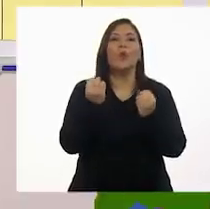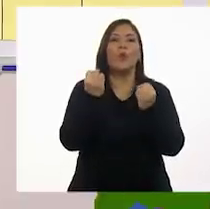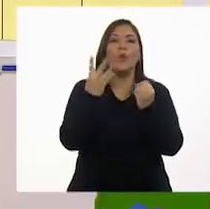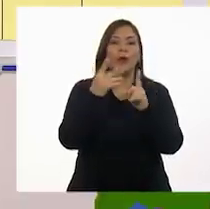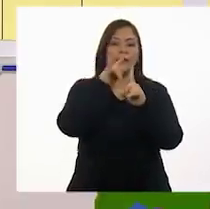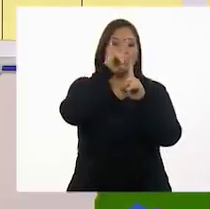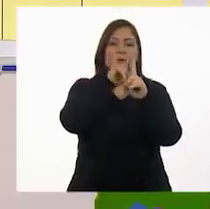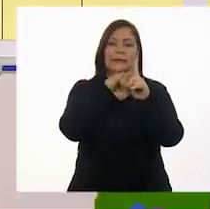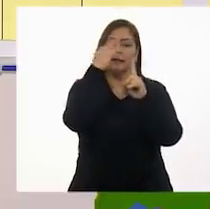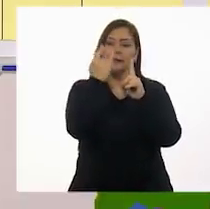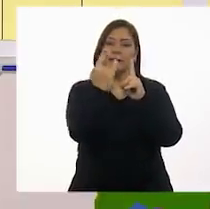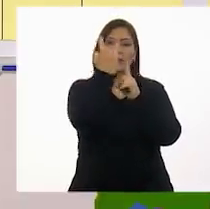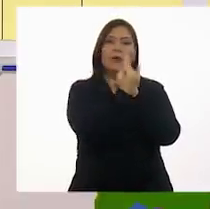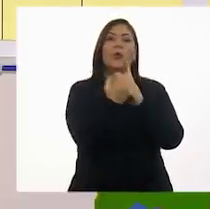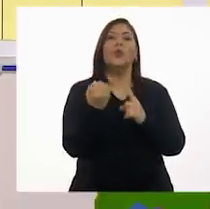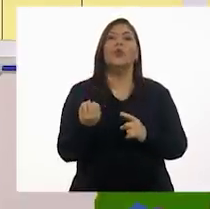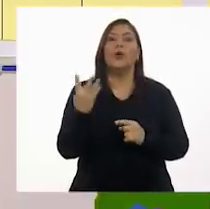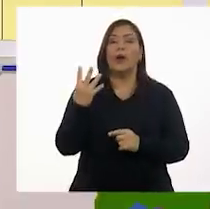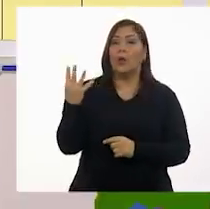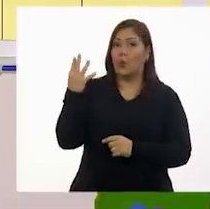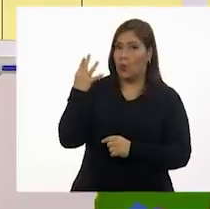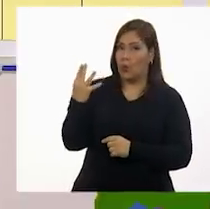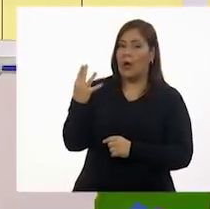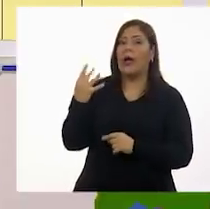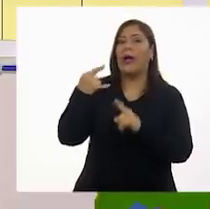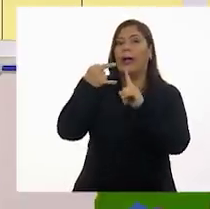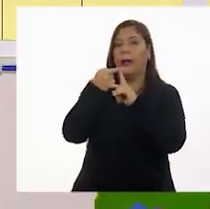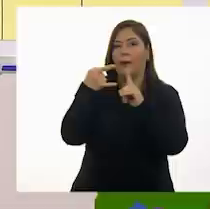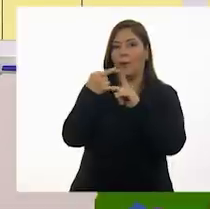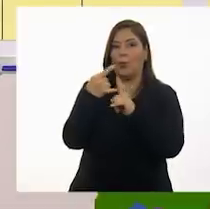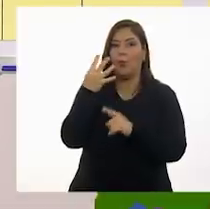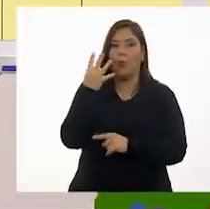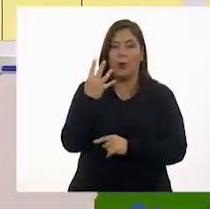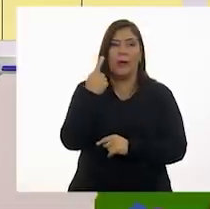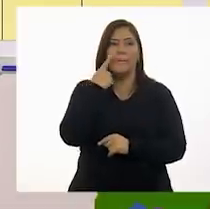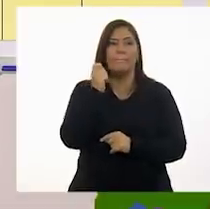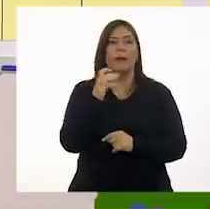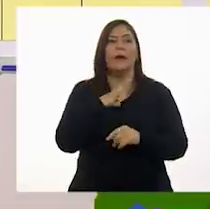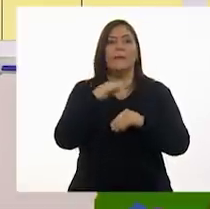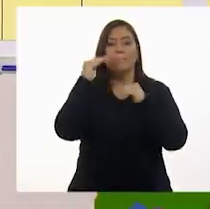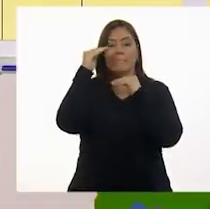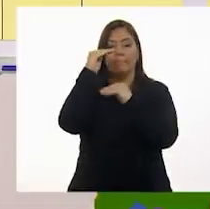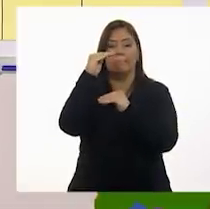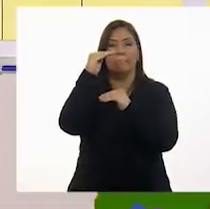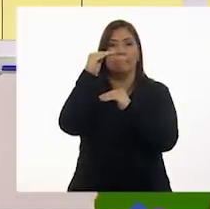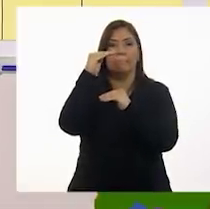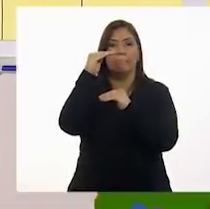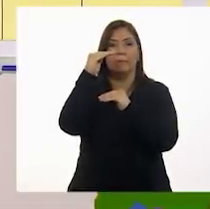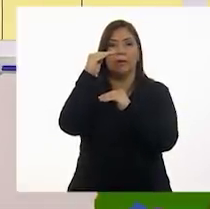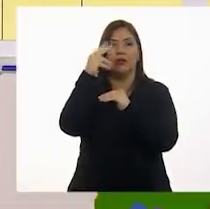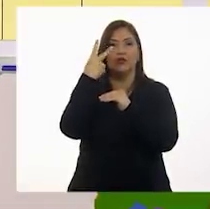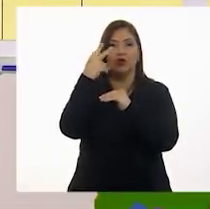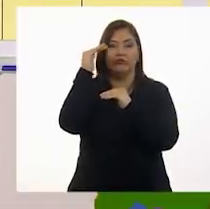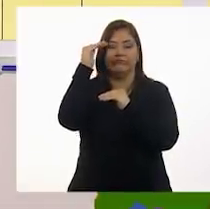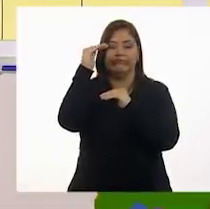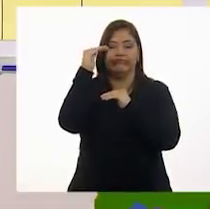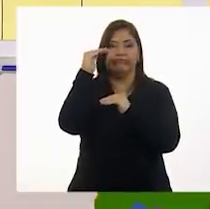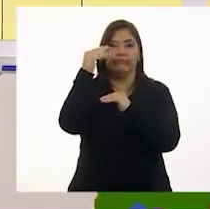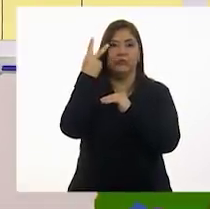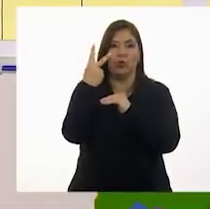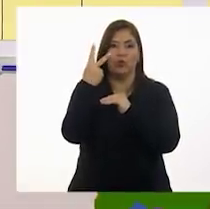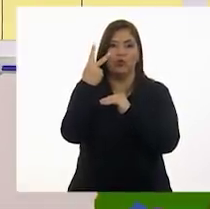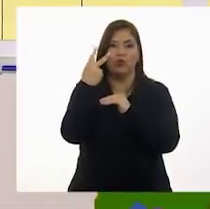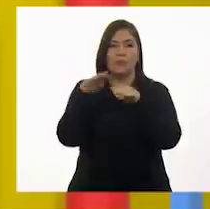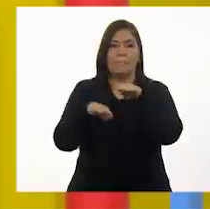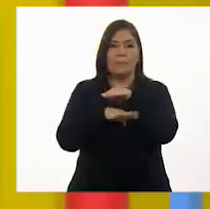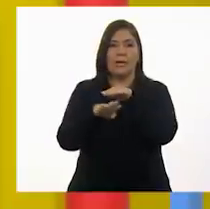Tiene cuatro. Entonces era un prisma cuadrangular, prisma, ¿verdad? ¿Y cuántas bases? Tiene dos bases. Dos bases. ¿Y cómo son